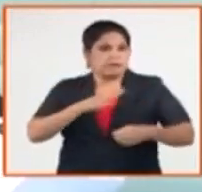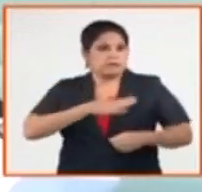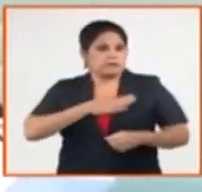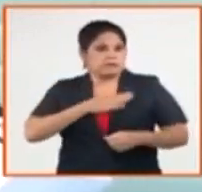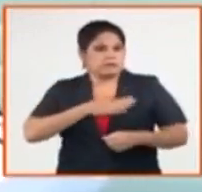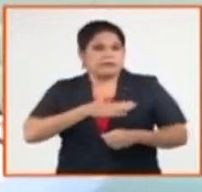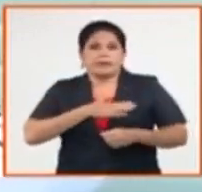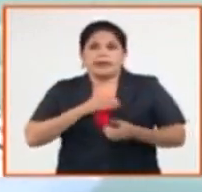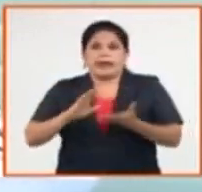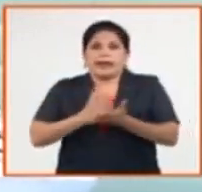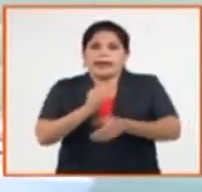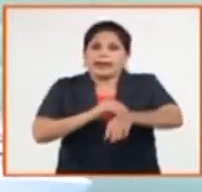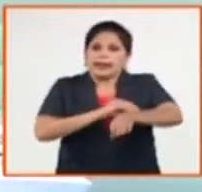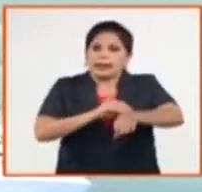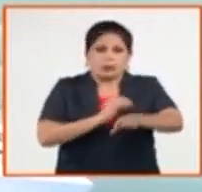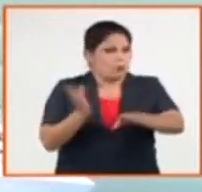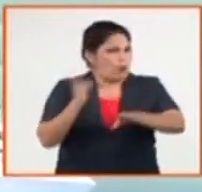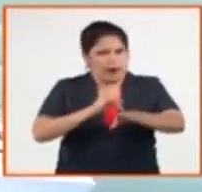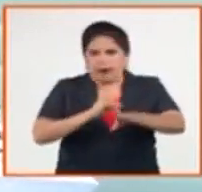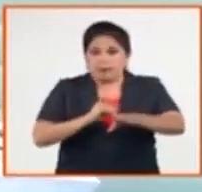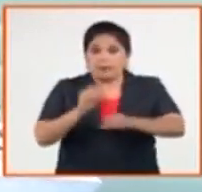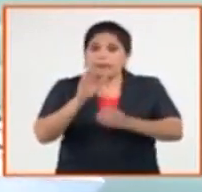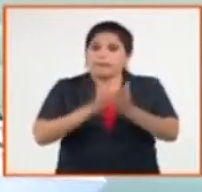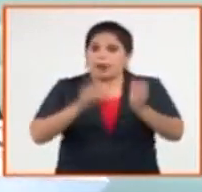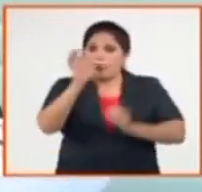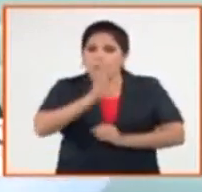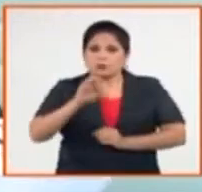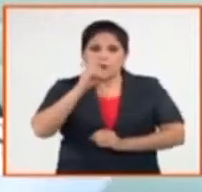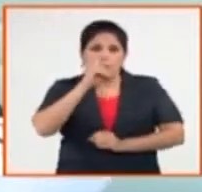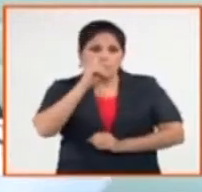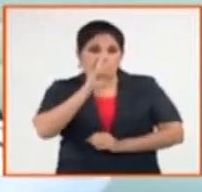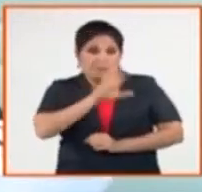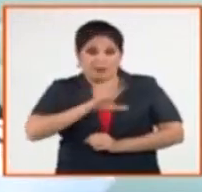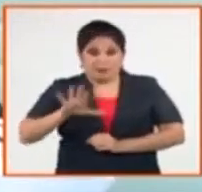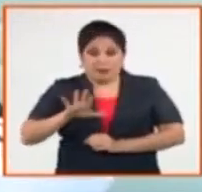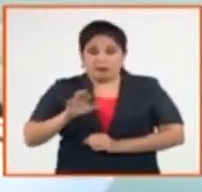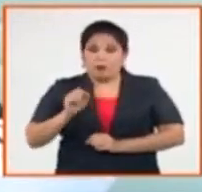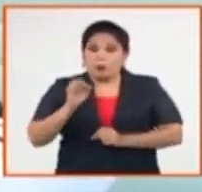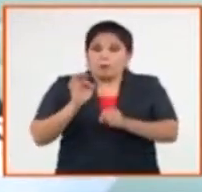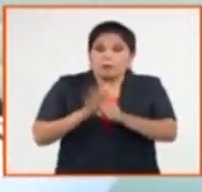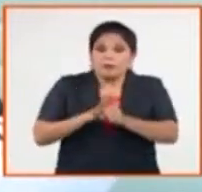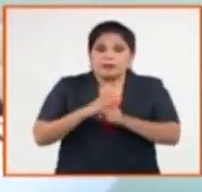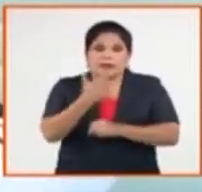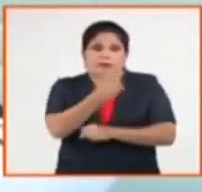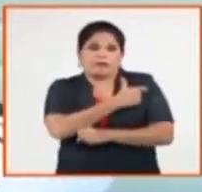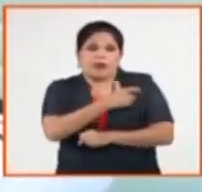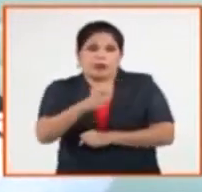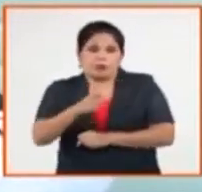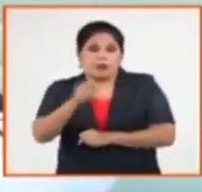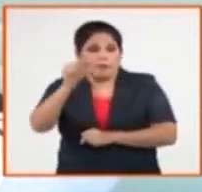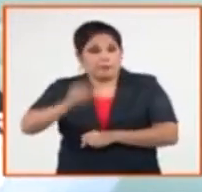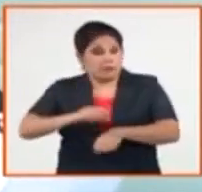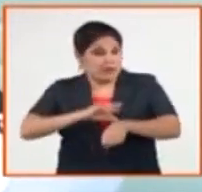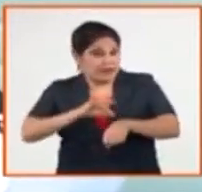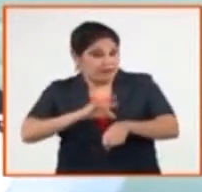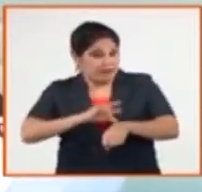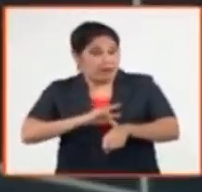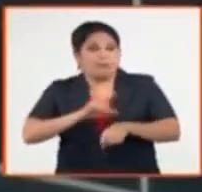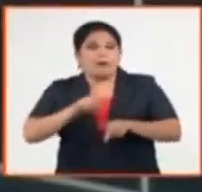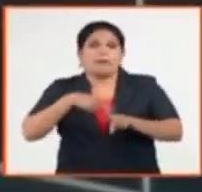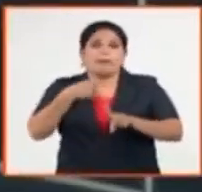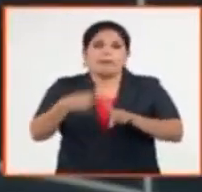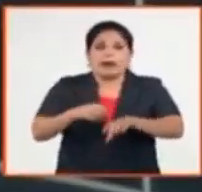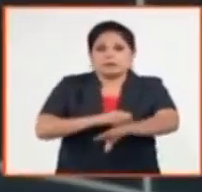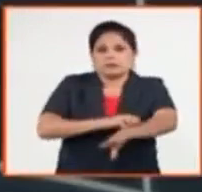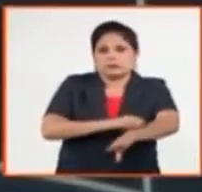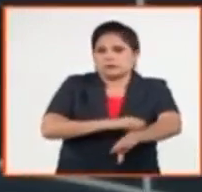Cintiomersal. Se dice que en octubre, noviembre deben haberse vacunado, o sea, ya estar disponibles las vacunas tanto para los convalecientes como para los alérgicos del Timerosal.